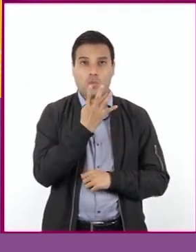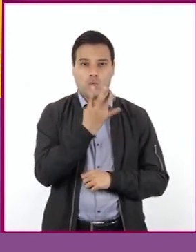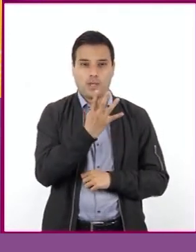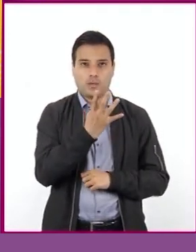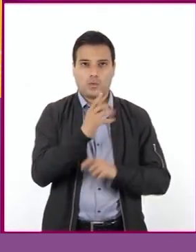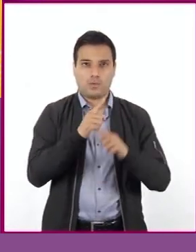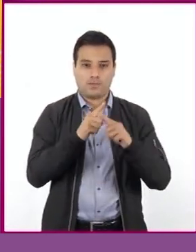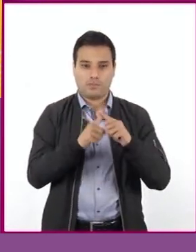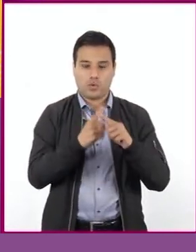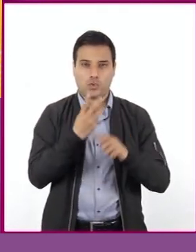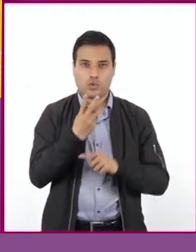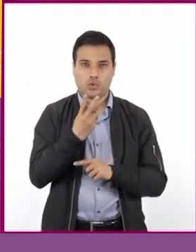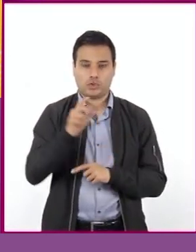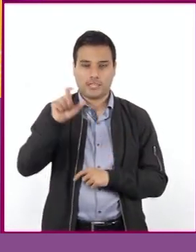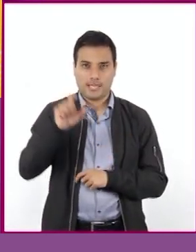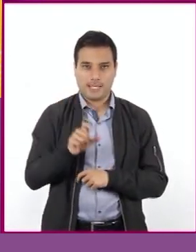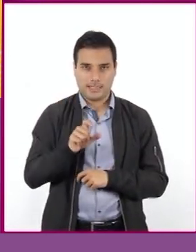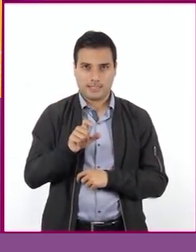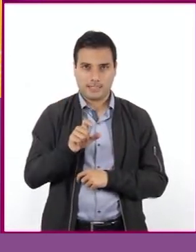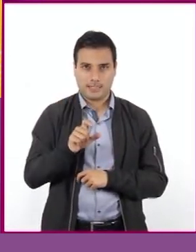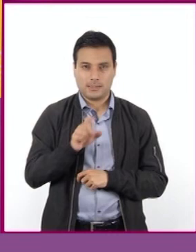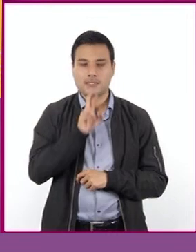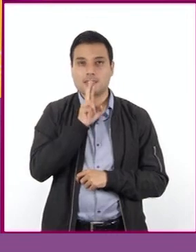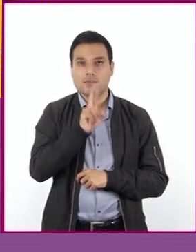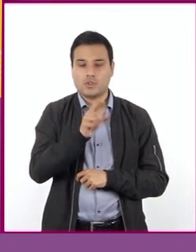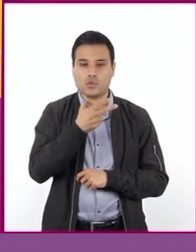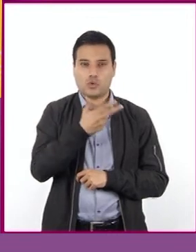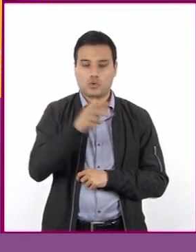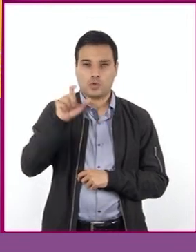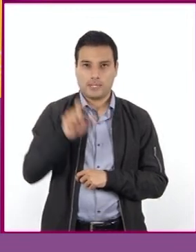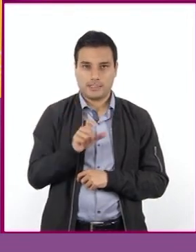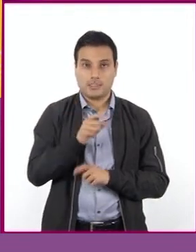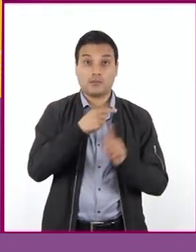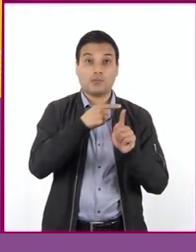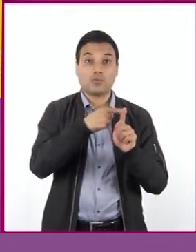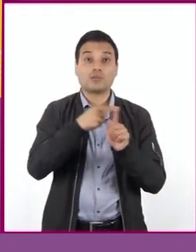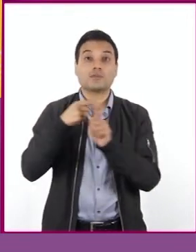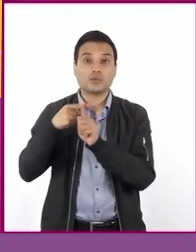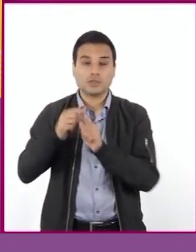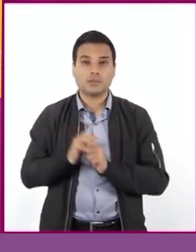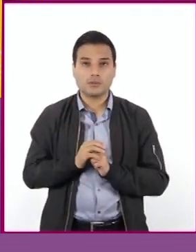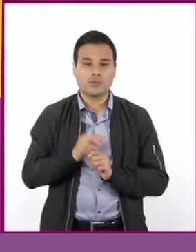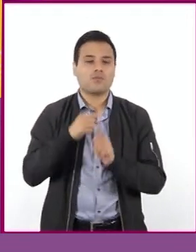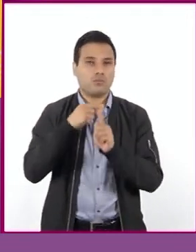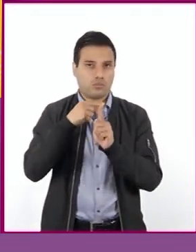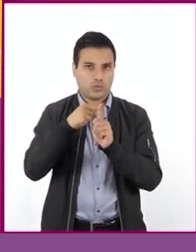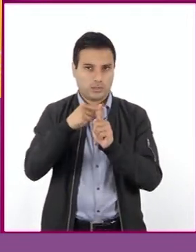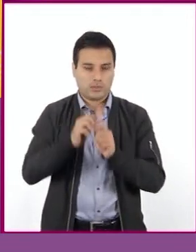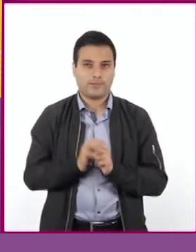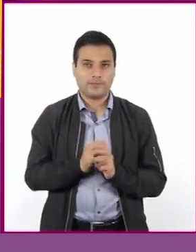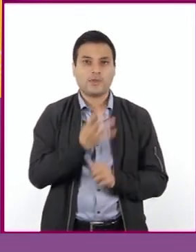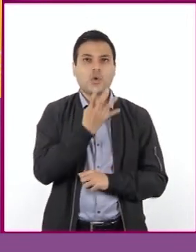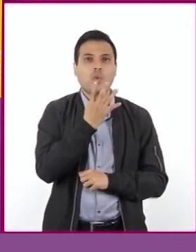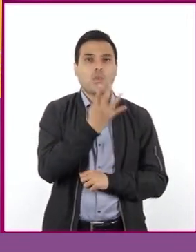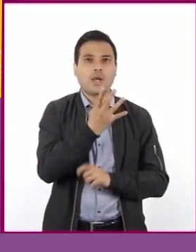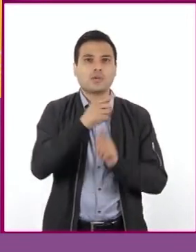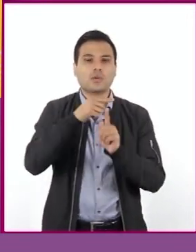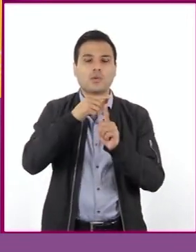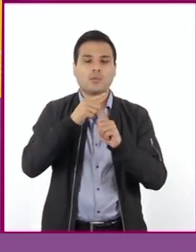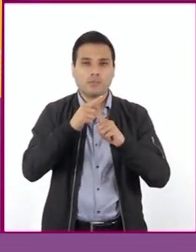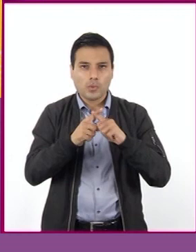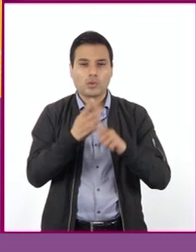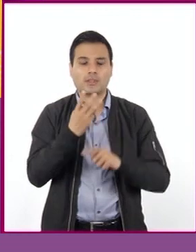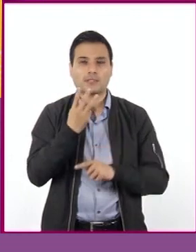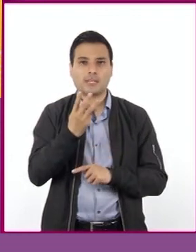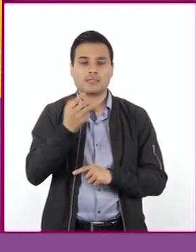2x igual a 8x. Positivo por positivo es positivo. 4 por 3y